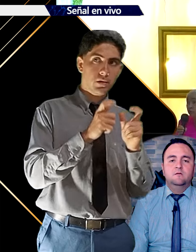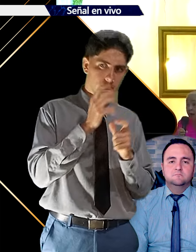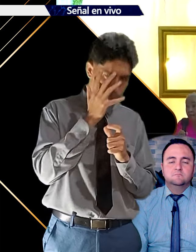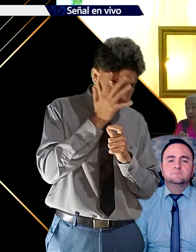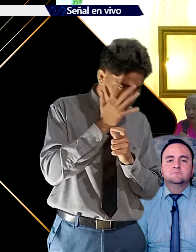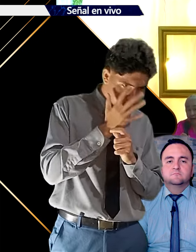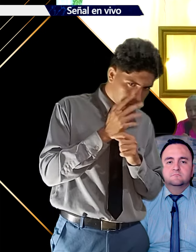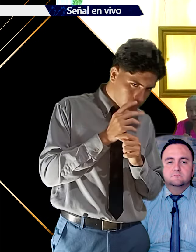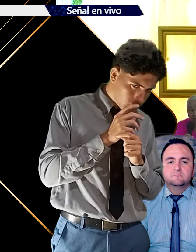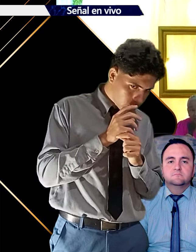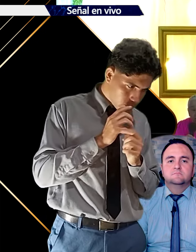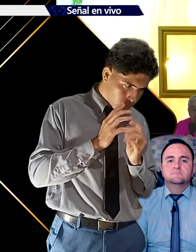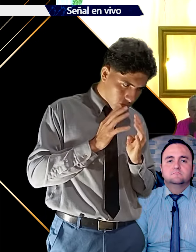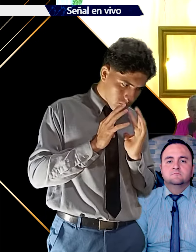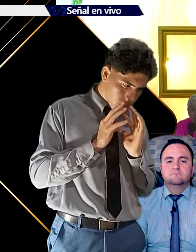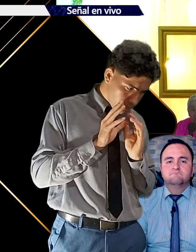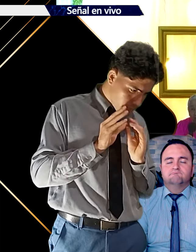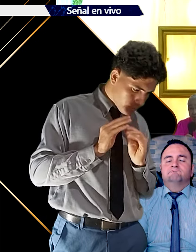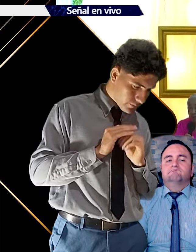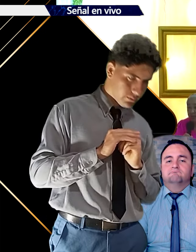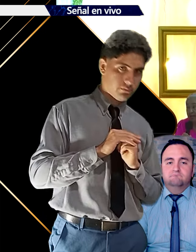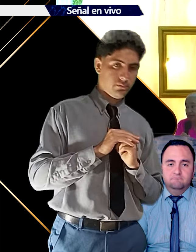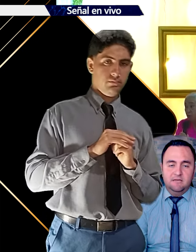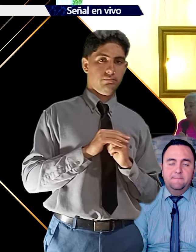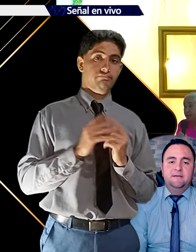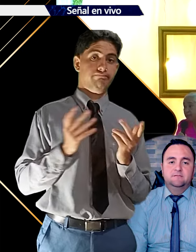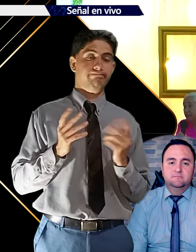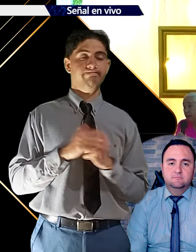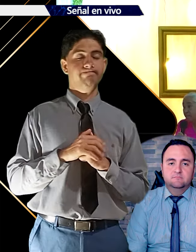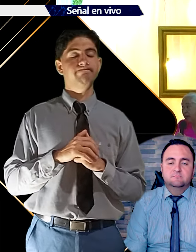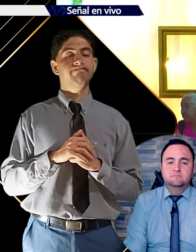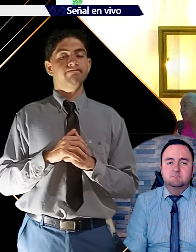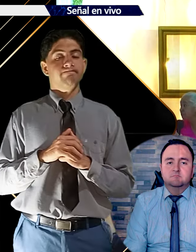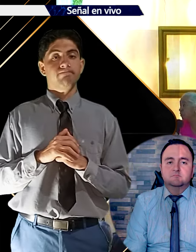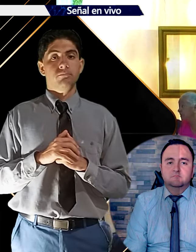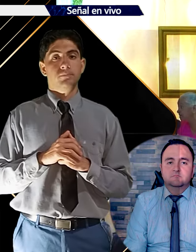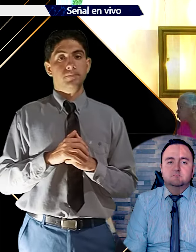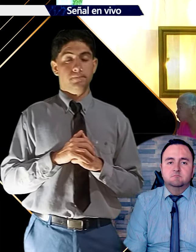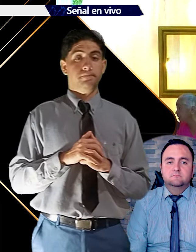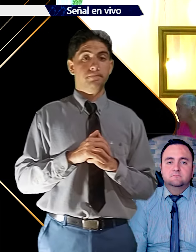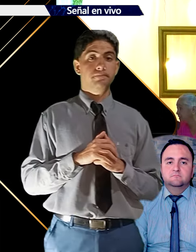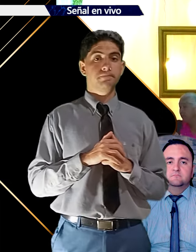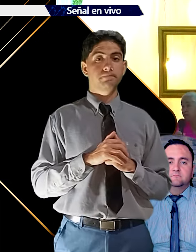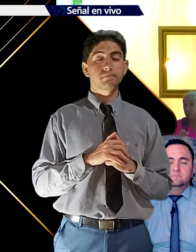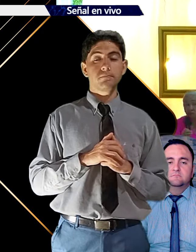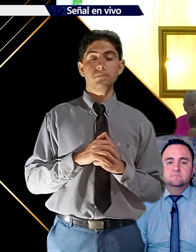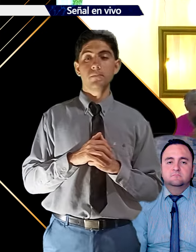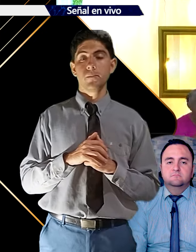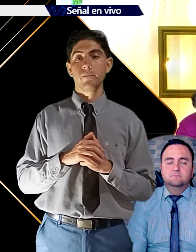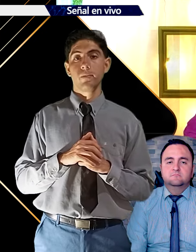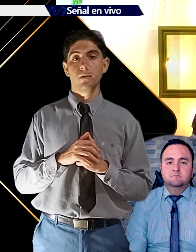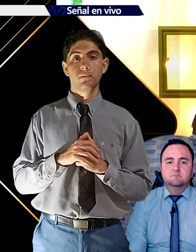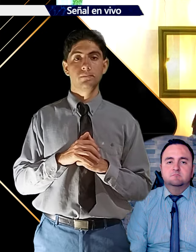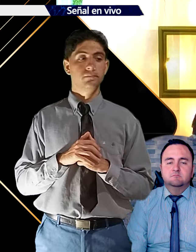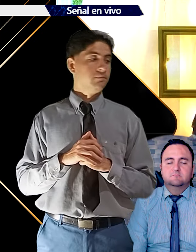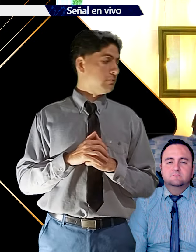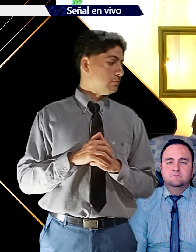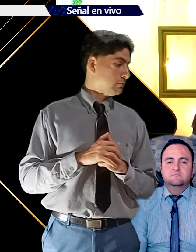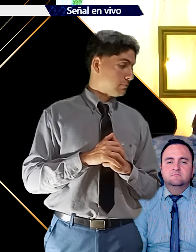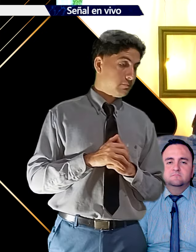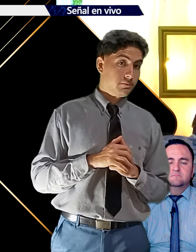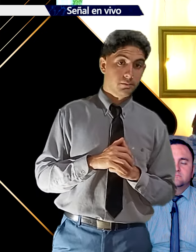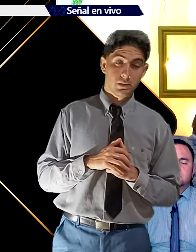el que no habla, alguien dijo en una ocasión: Dios, líbrame de las aguas mansas, porque de las turbulentas me libro yo. Y déjeme